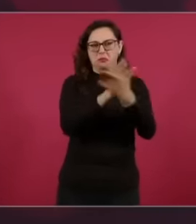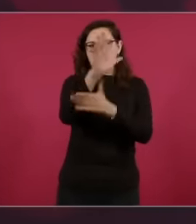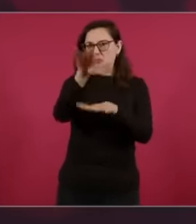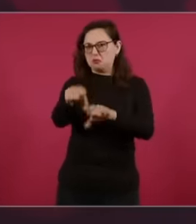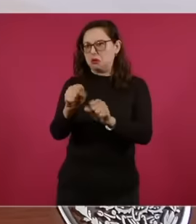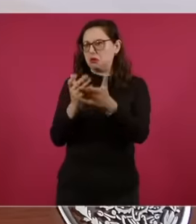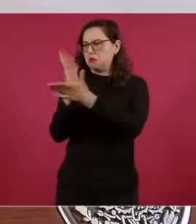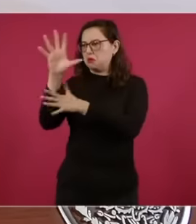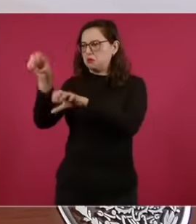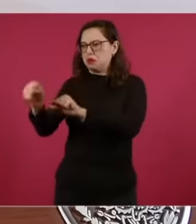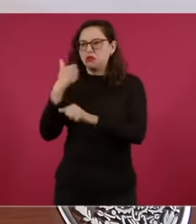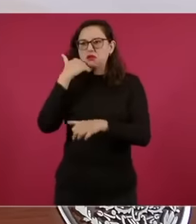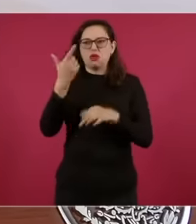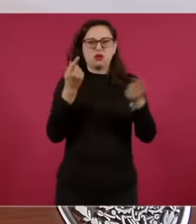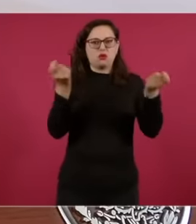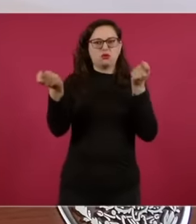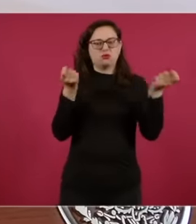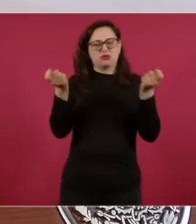ha costado